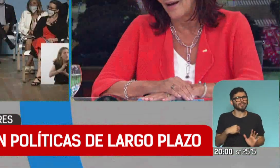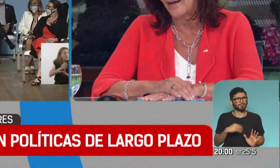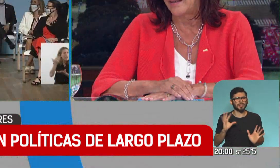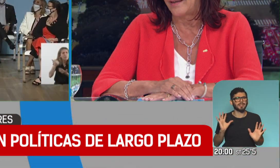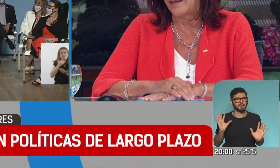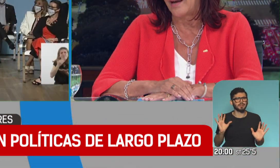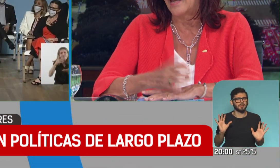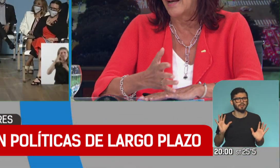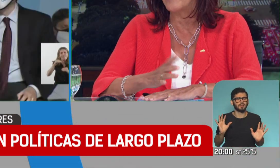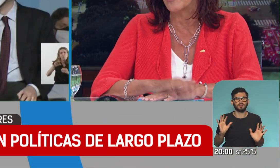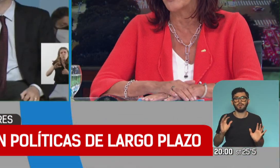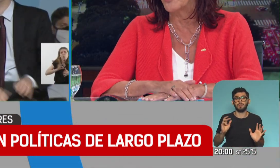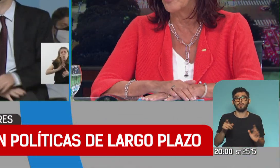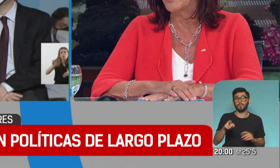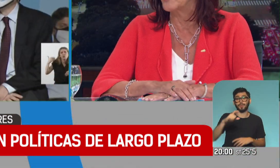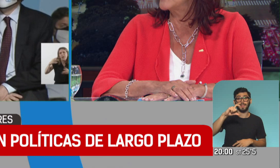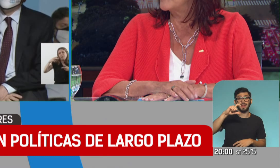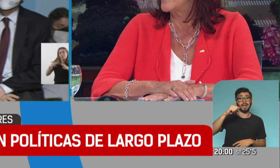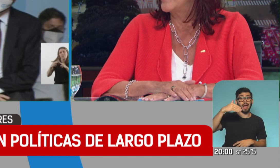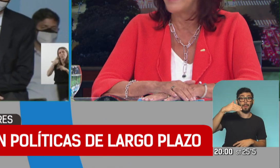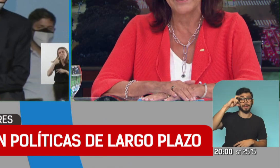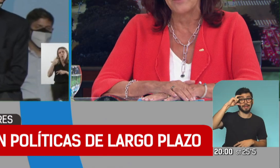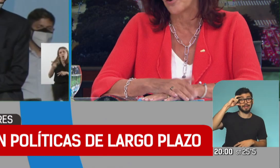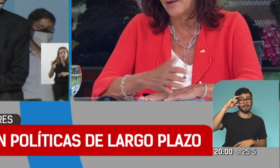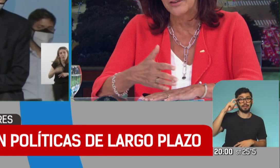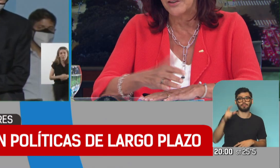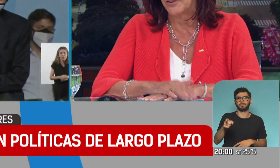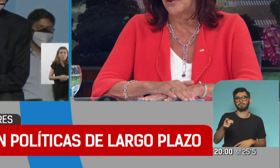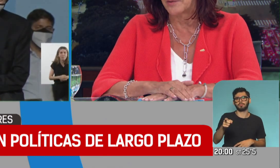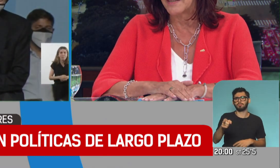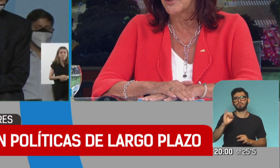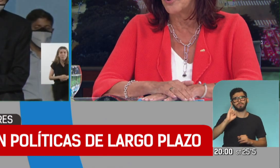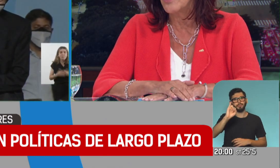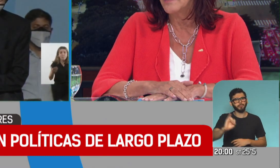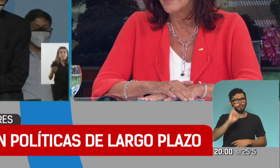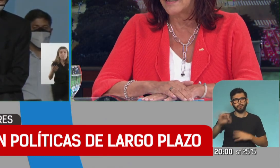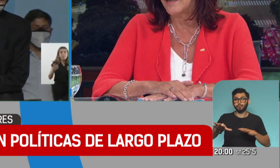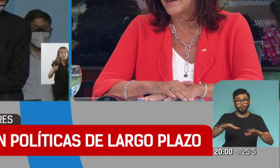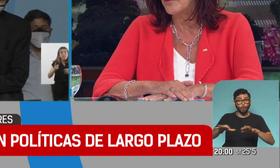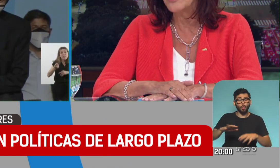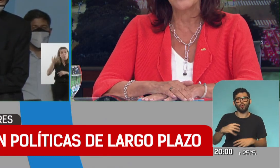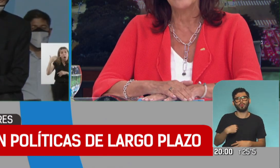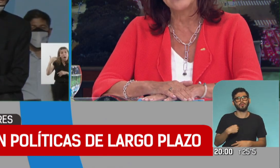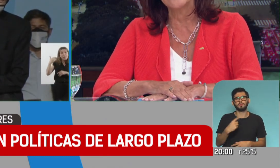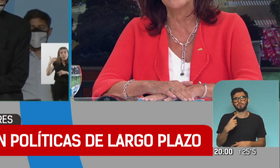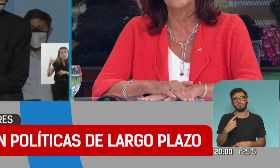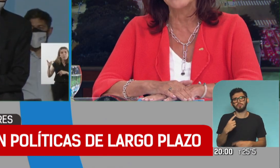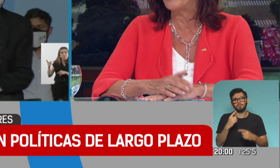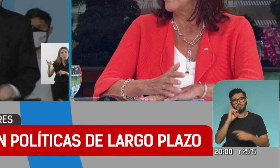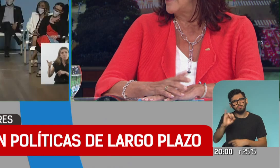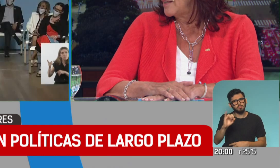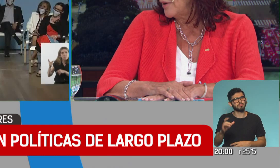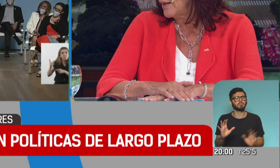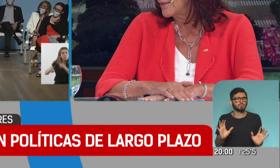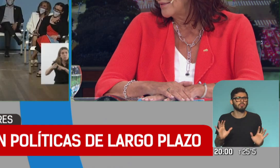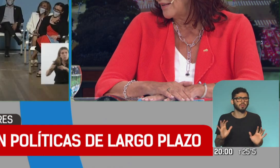decía a la came cuando cuando estaba esté informando de todo lo que pasó que uno llegó ahí con mucha